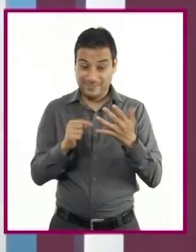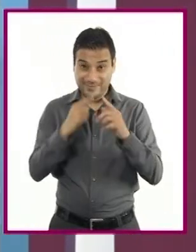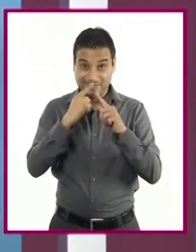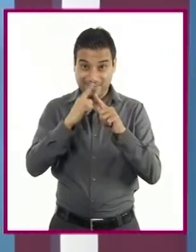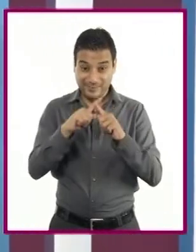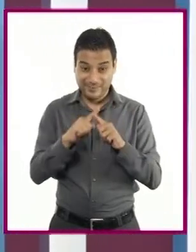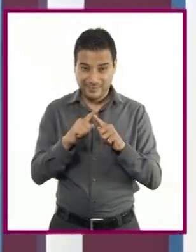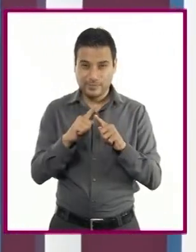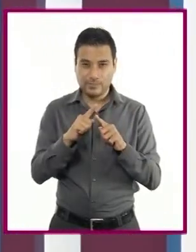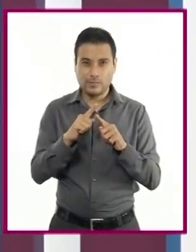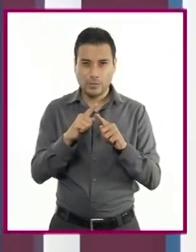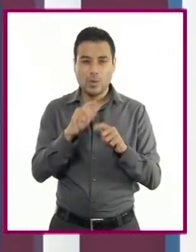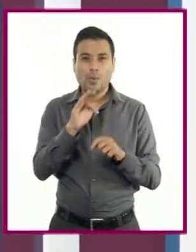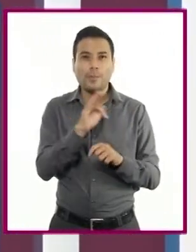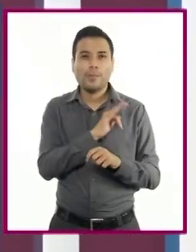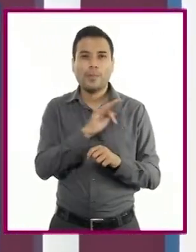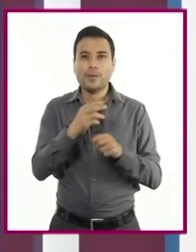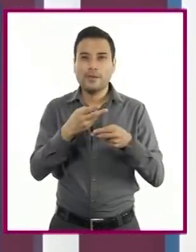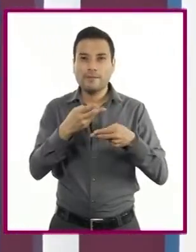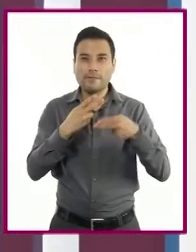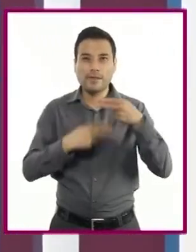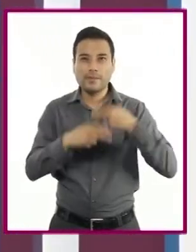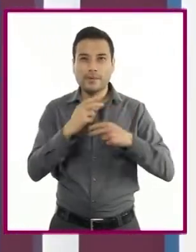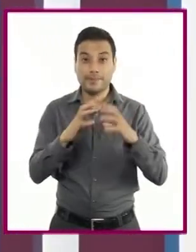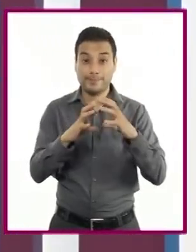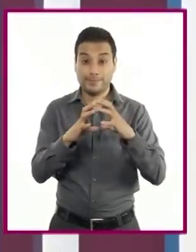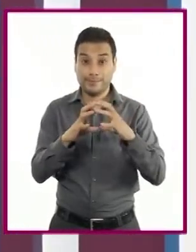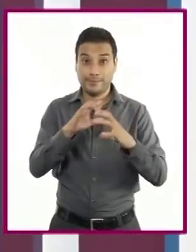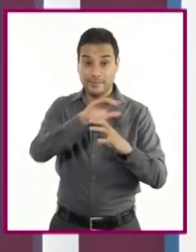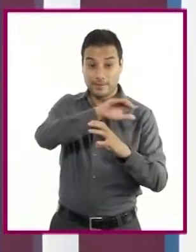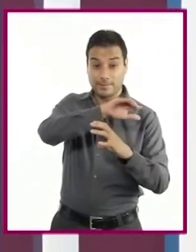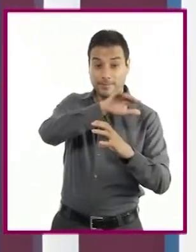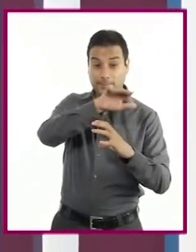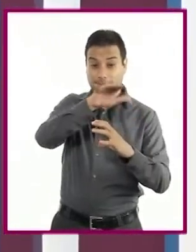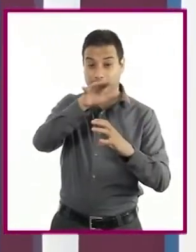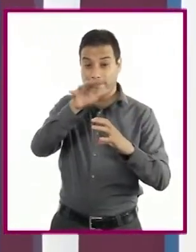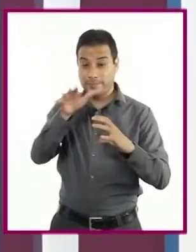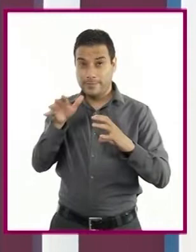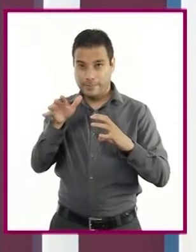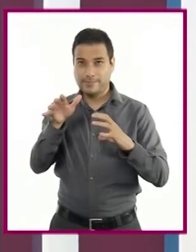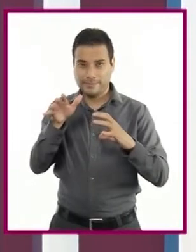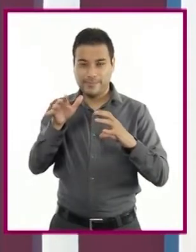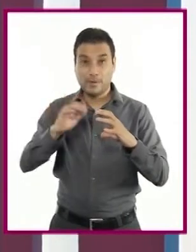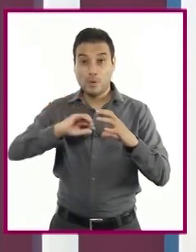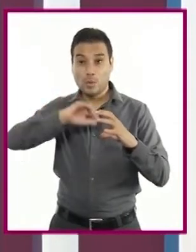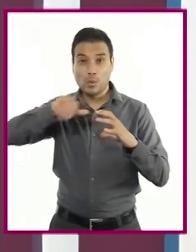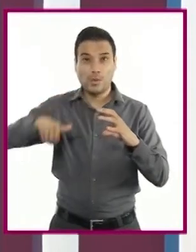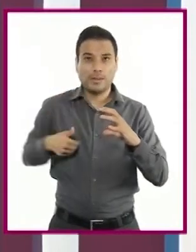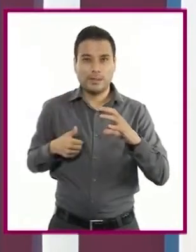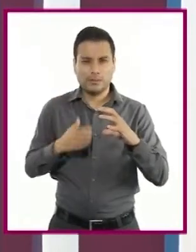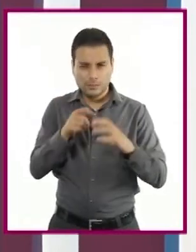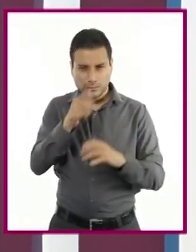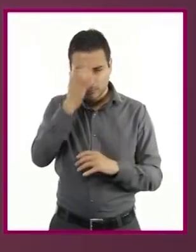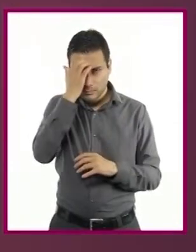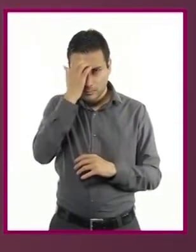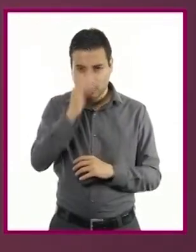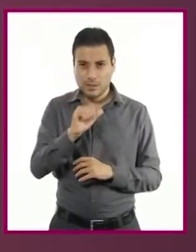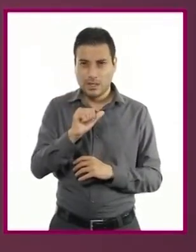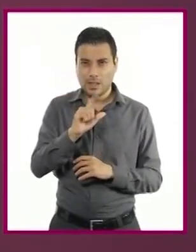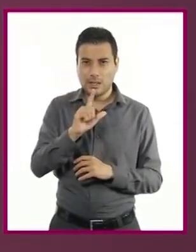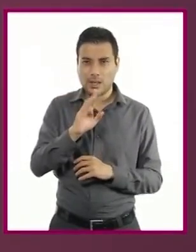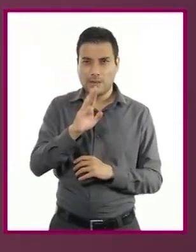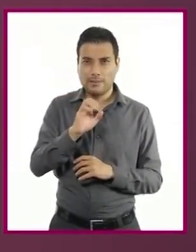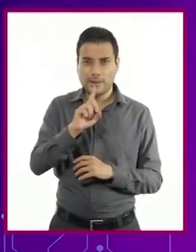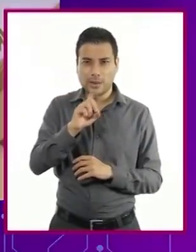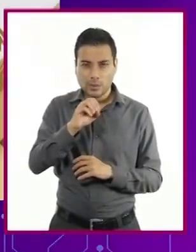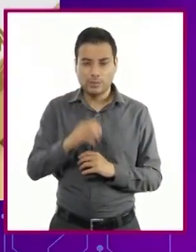y opaca que se impregna en la atmósfera e impide la salida del albedo. ¿Recuerdas lo que es el albedo, Nadia?